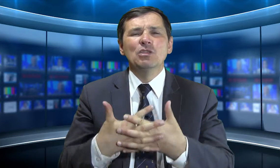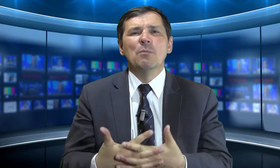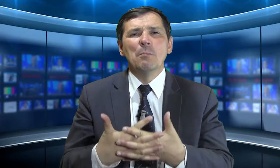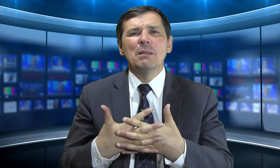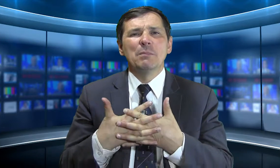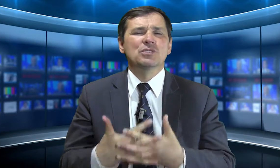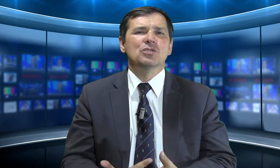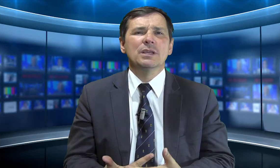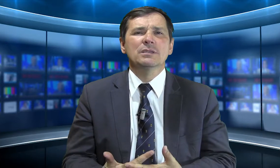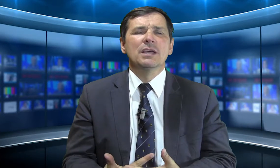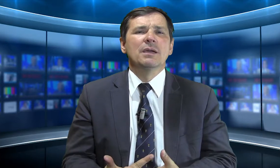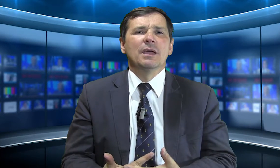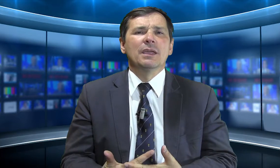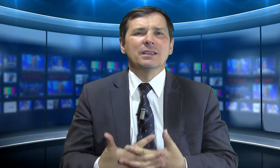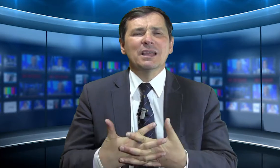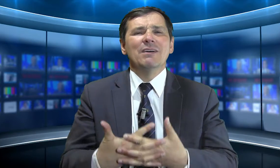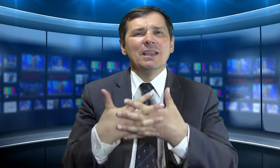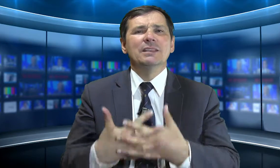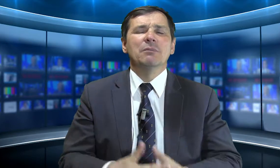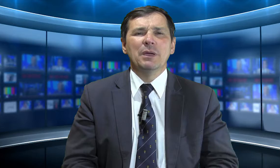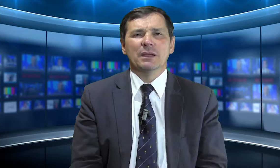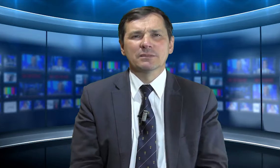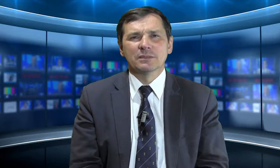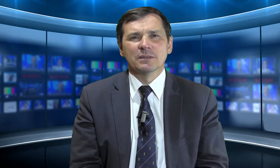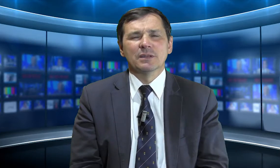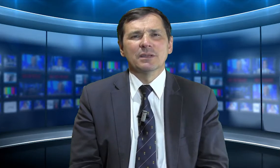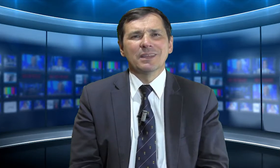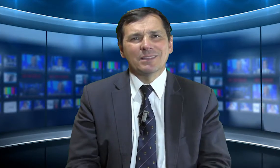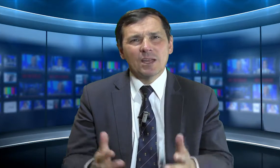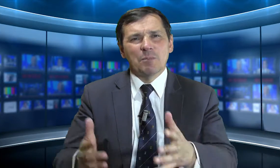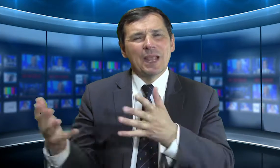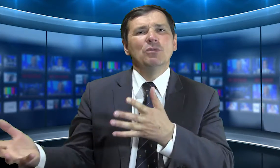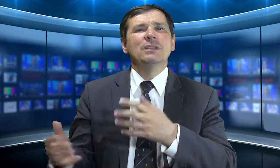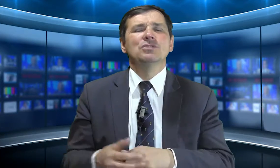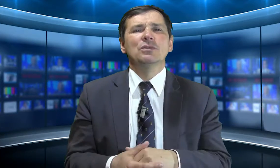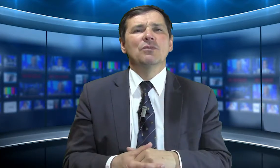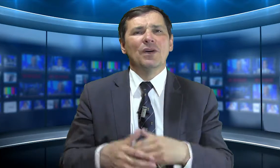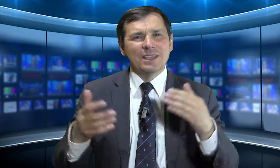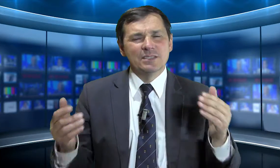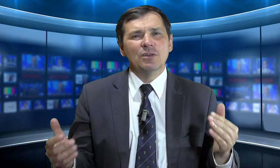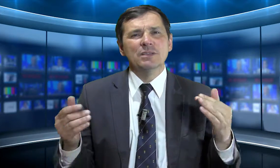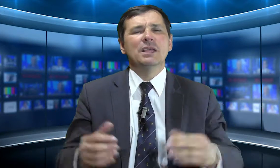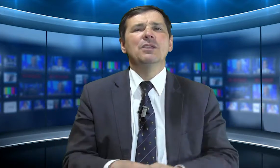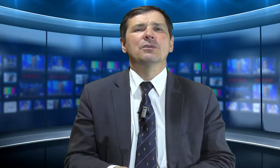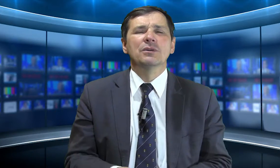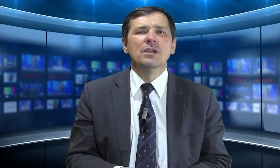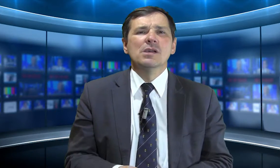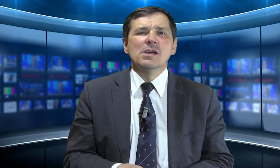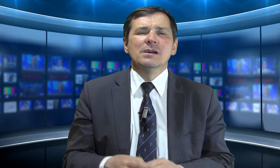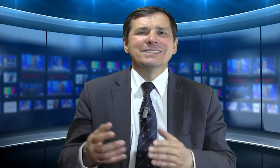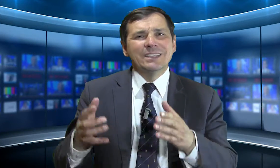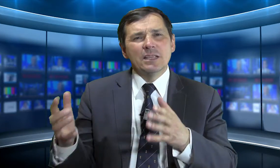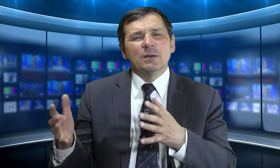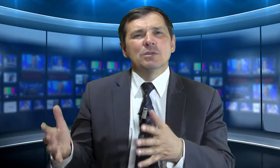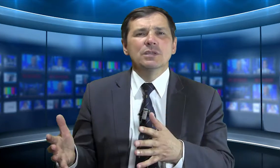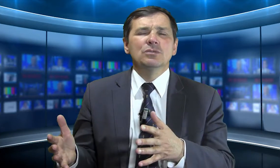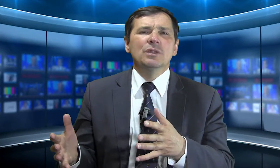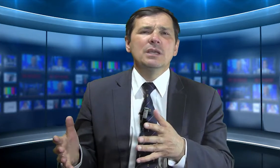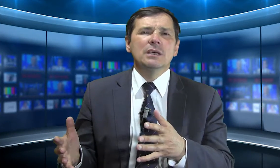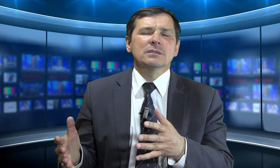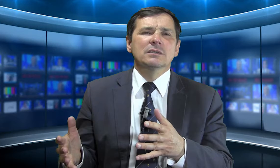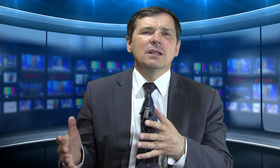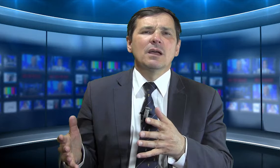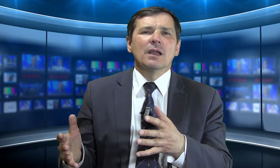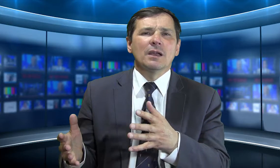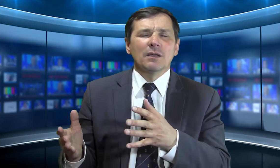de 22.000 personas que estaban en lista de espera, que estaban esperando una atención, fallecieron ese año. 70%